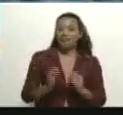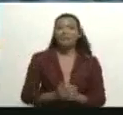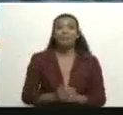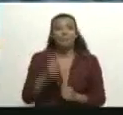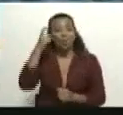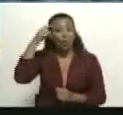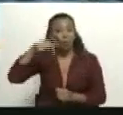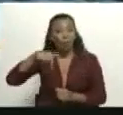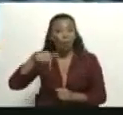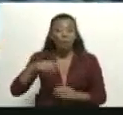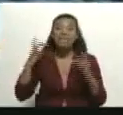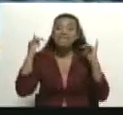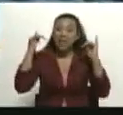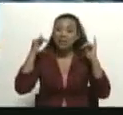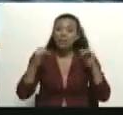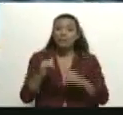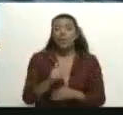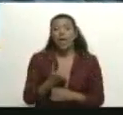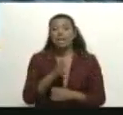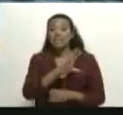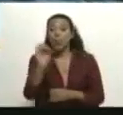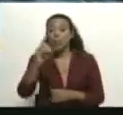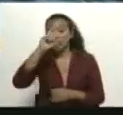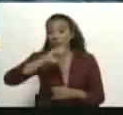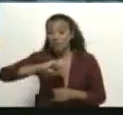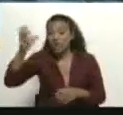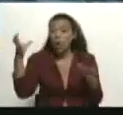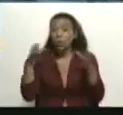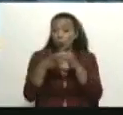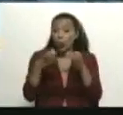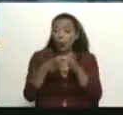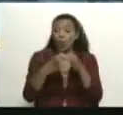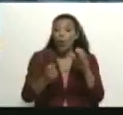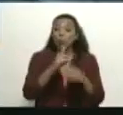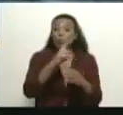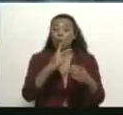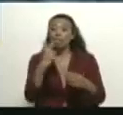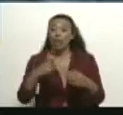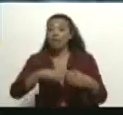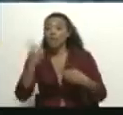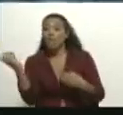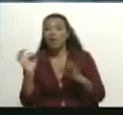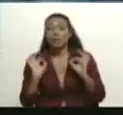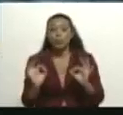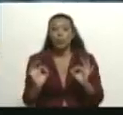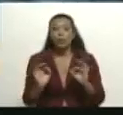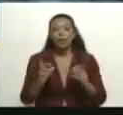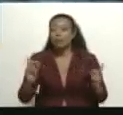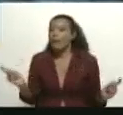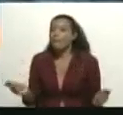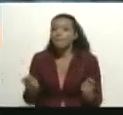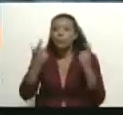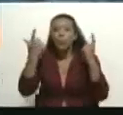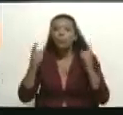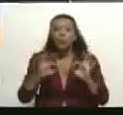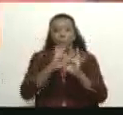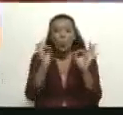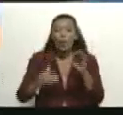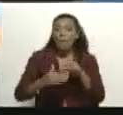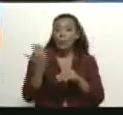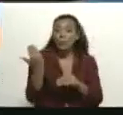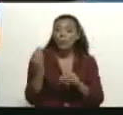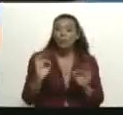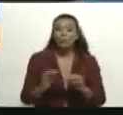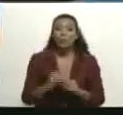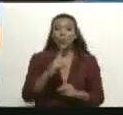Hoy, celebrando estos 50 años aniversario de nuestra agrupación, el 1, 2, 3 y fuera, pero dándoles impulso de esta nueva generación.